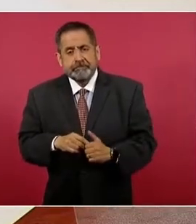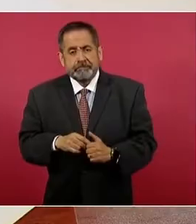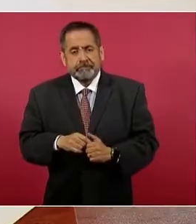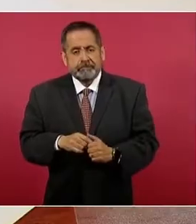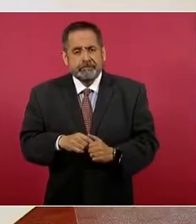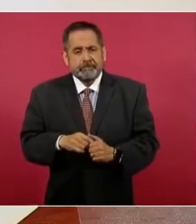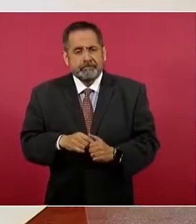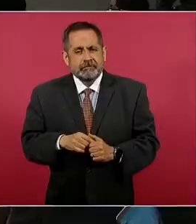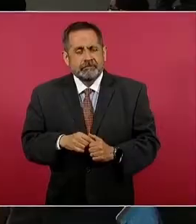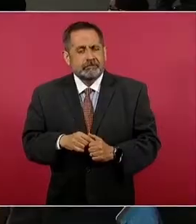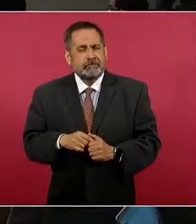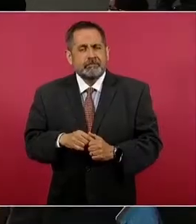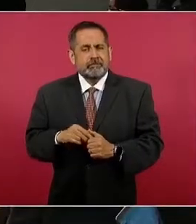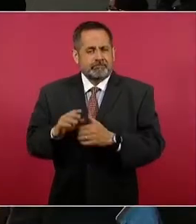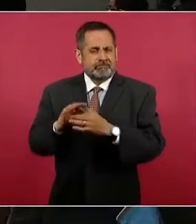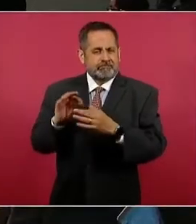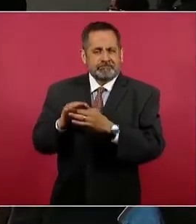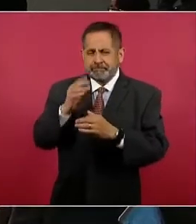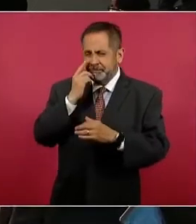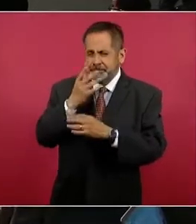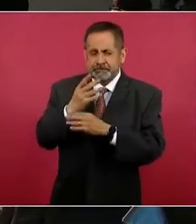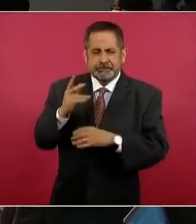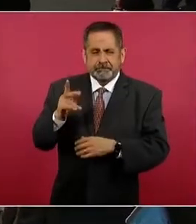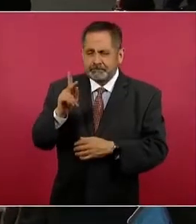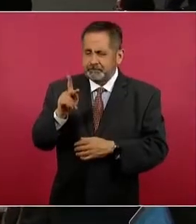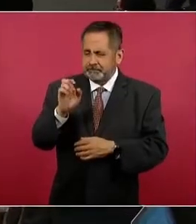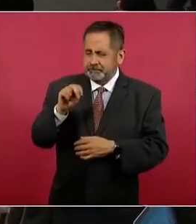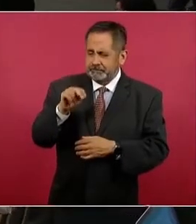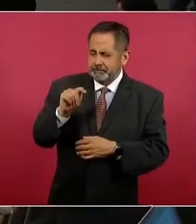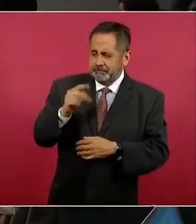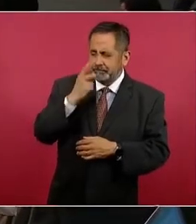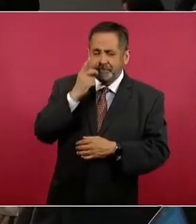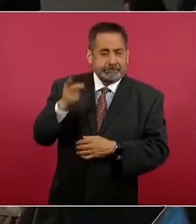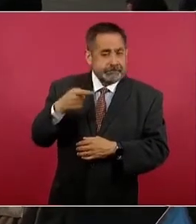Decía Keynes que un buen banquero